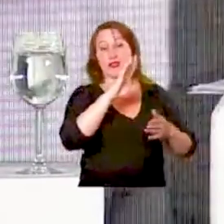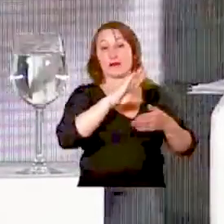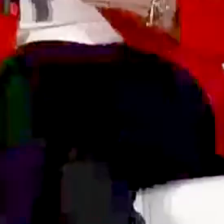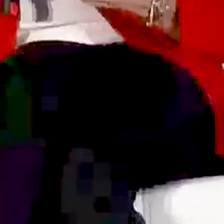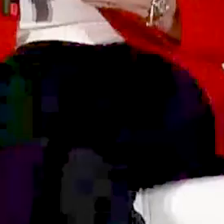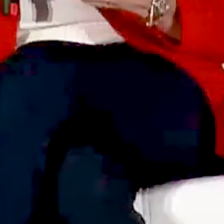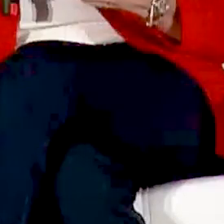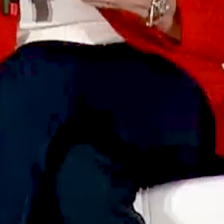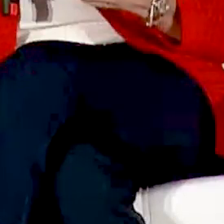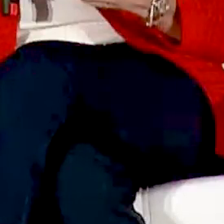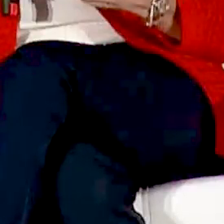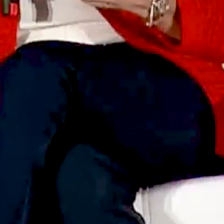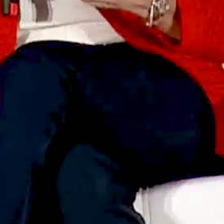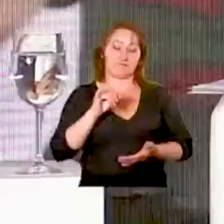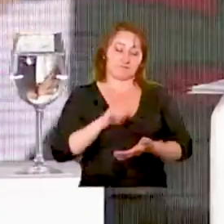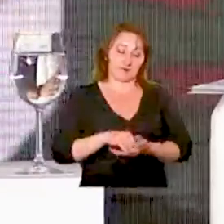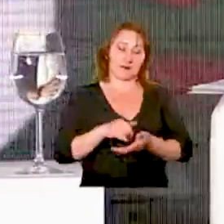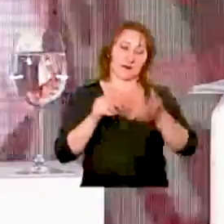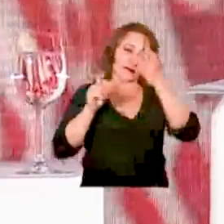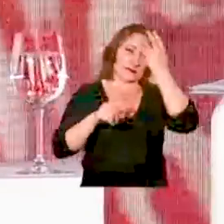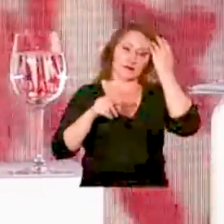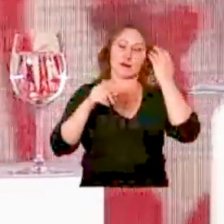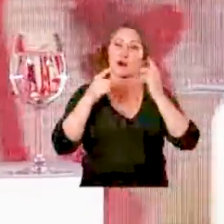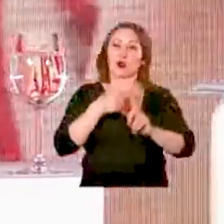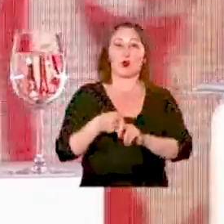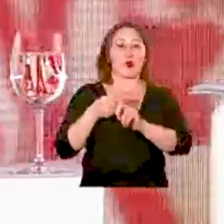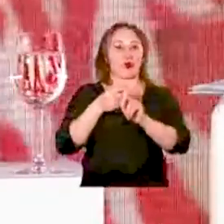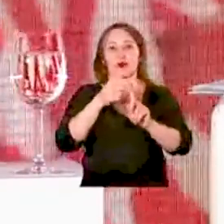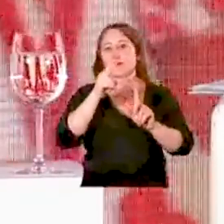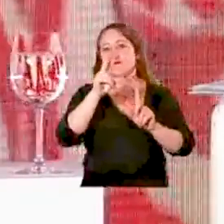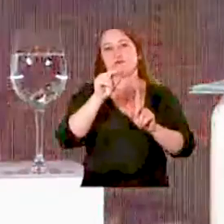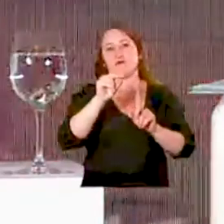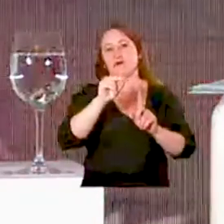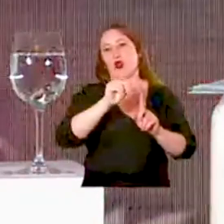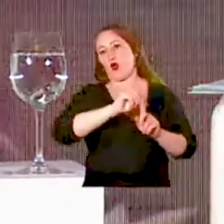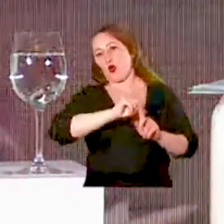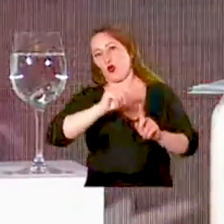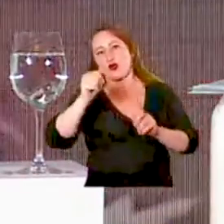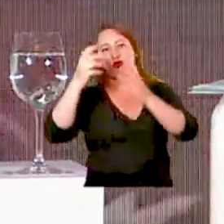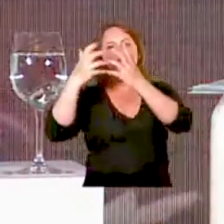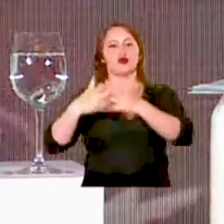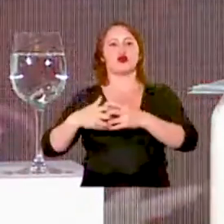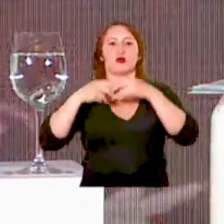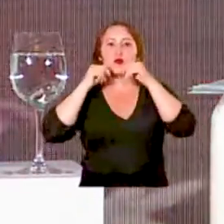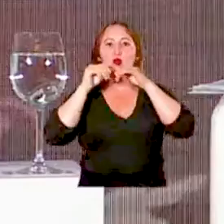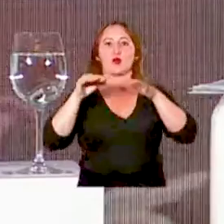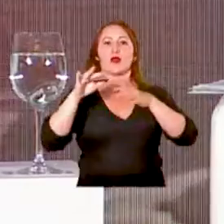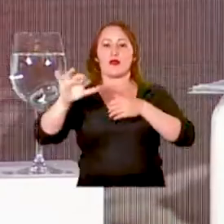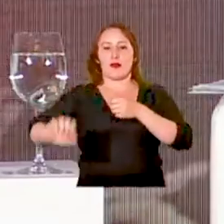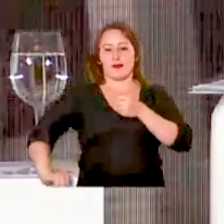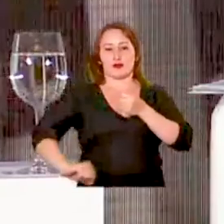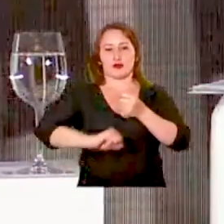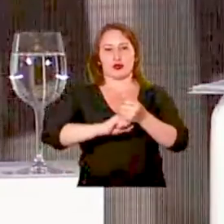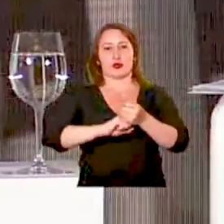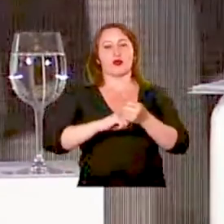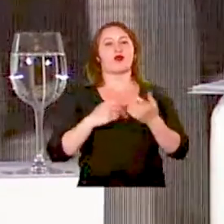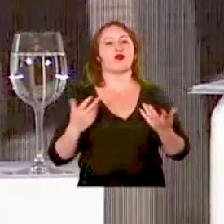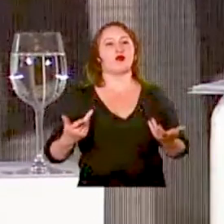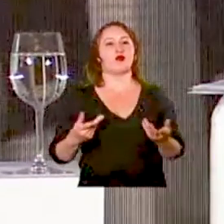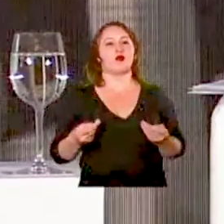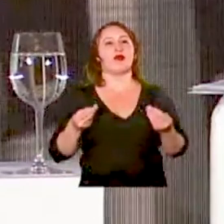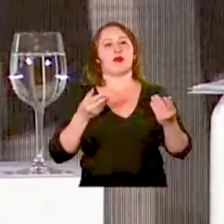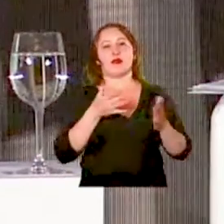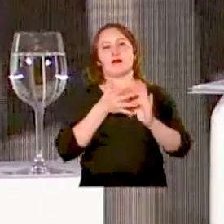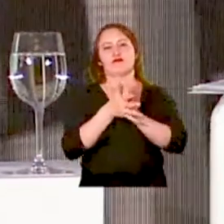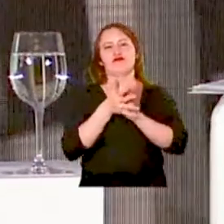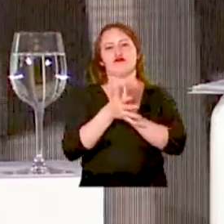esa razón, no la Procuraduría, sino Función Pública, apoyado con la entrega de toda la